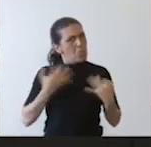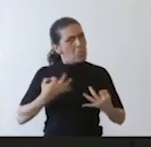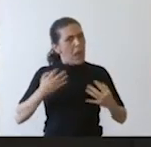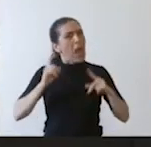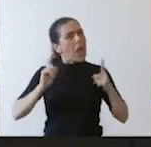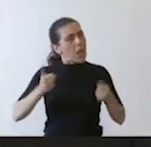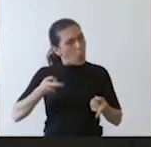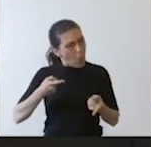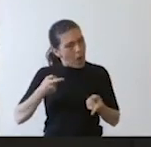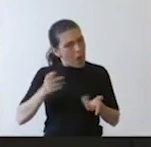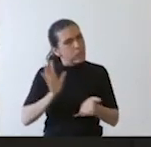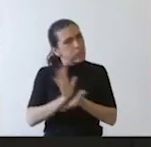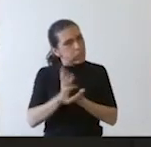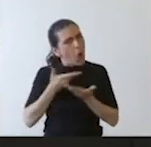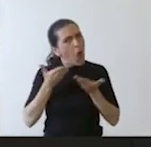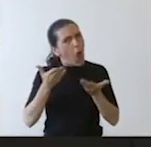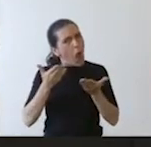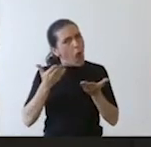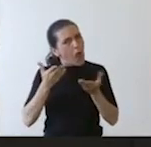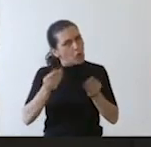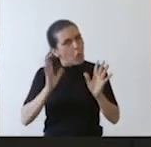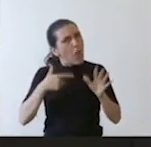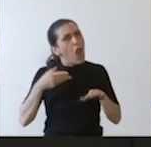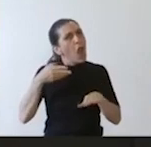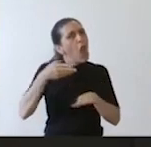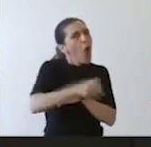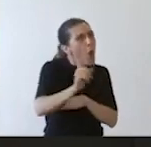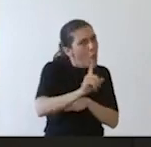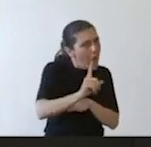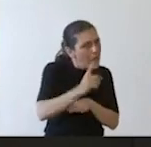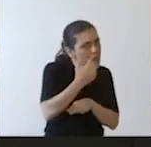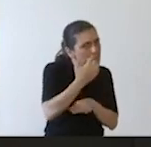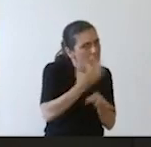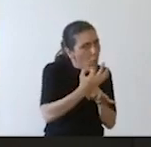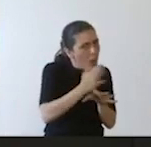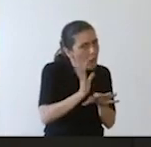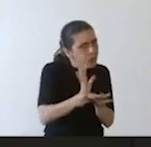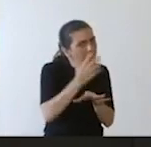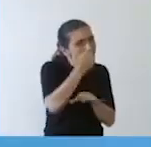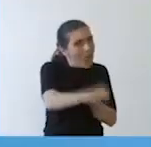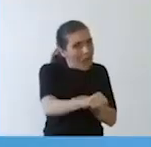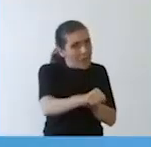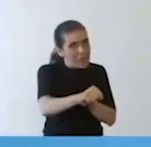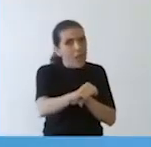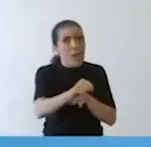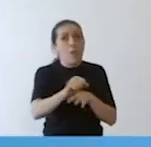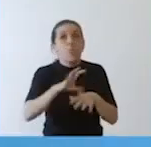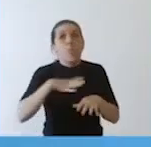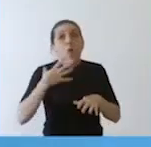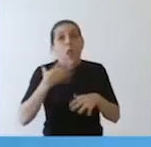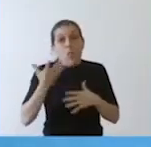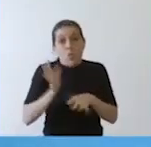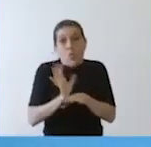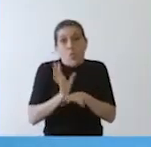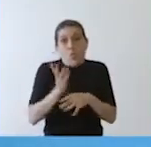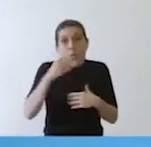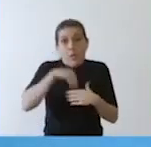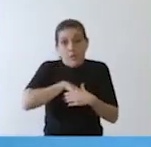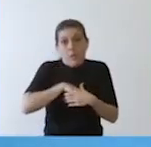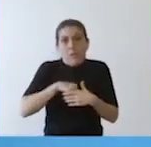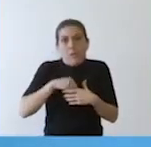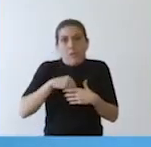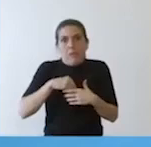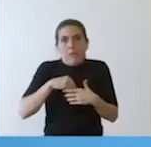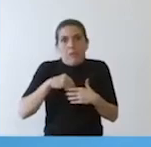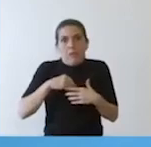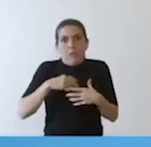criterio solidario de permanecer en su casa y no incrementar el riesgo en caso de empezar con síntomas.